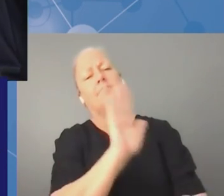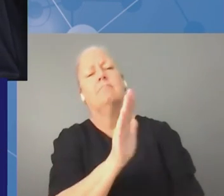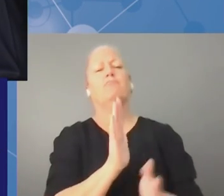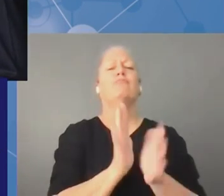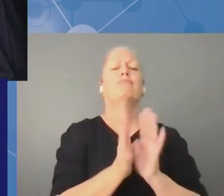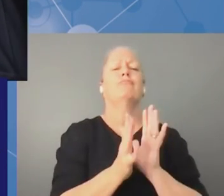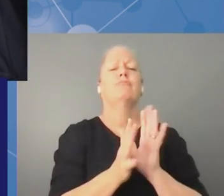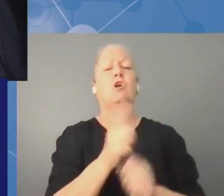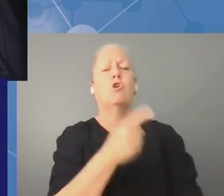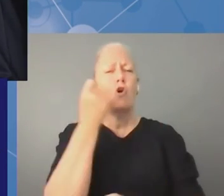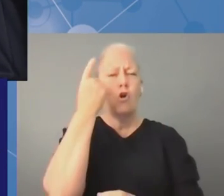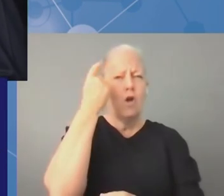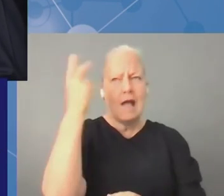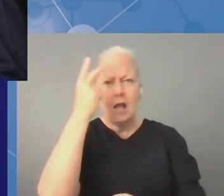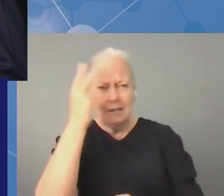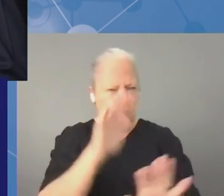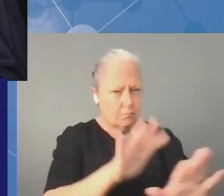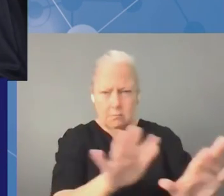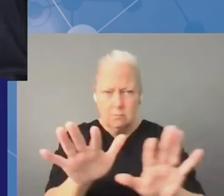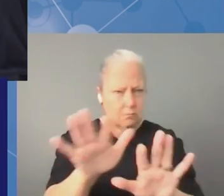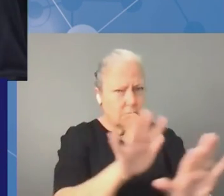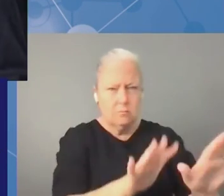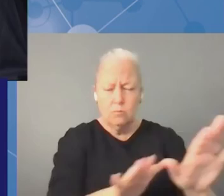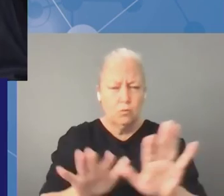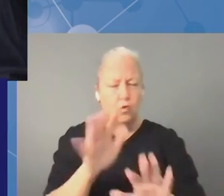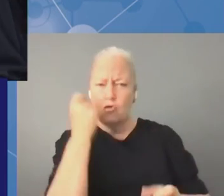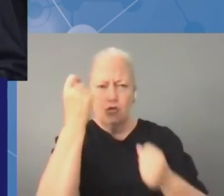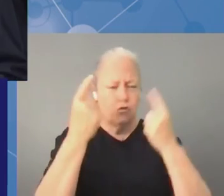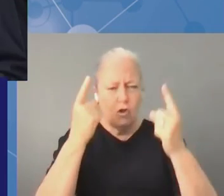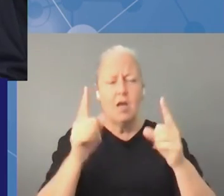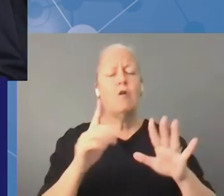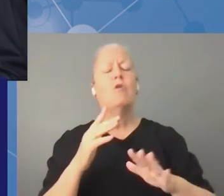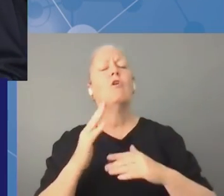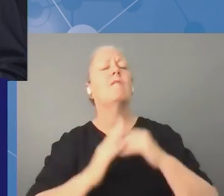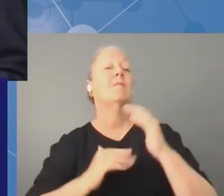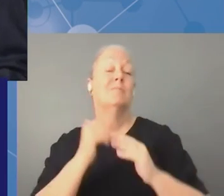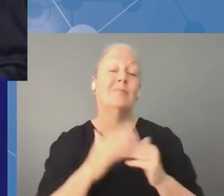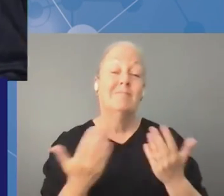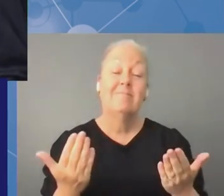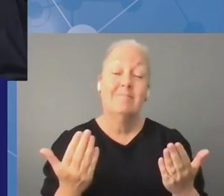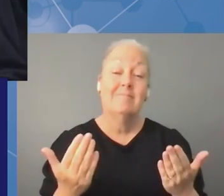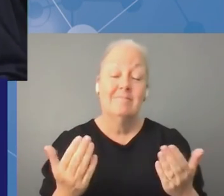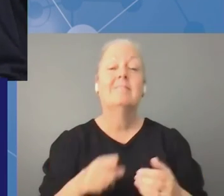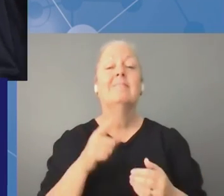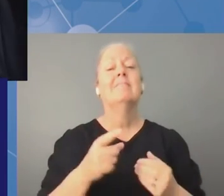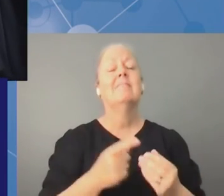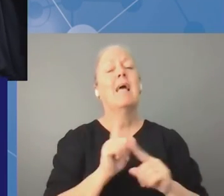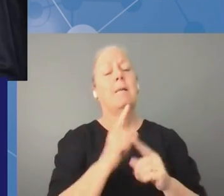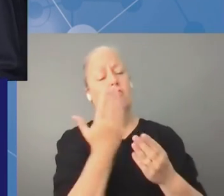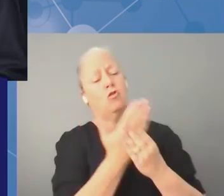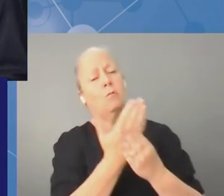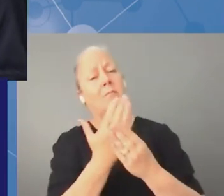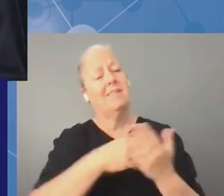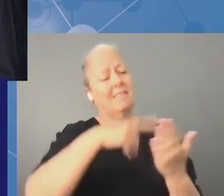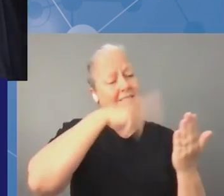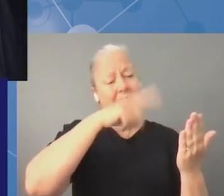sucede en los diferentes paneles. Así que no solamente las sesiones deberían ser traducidas todas, pero